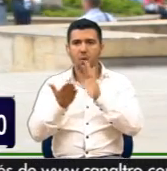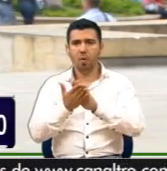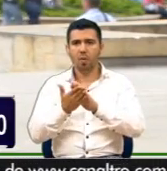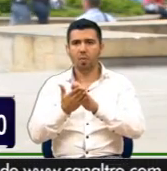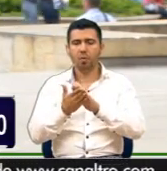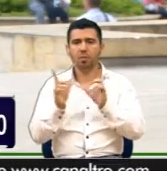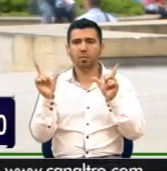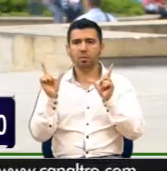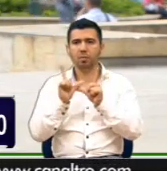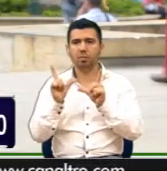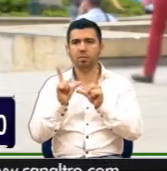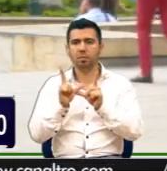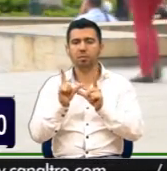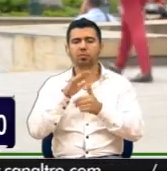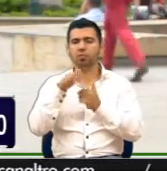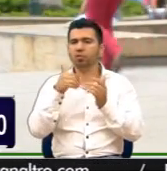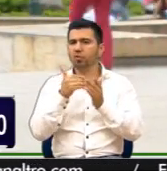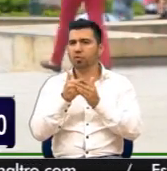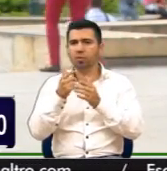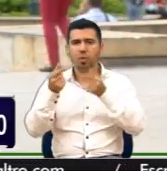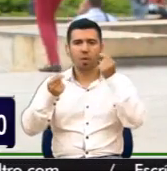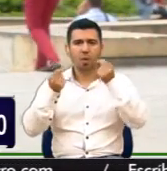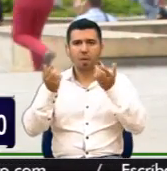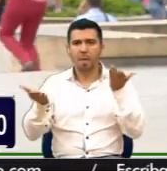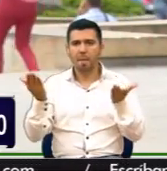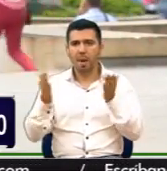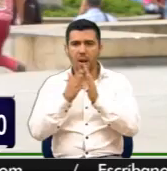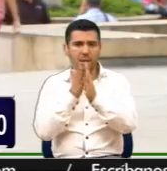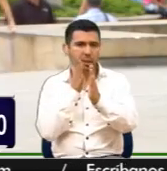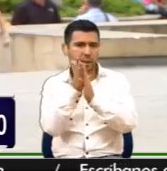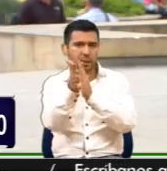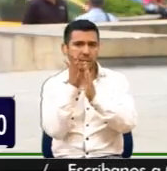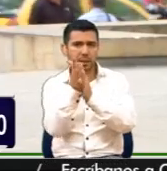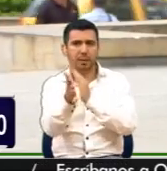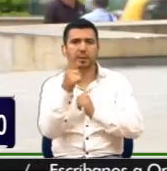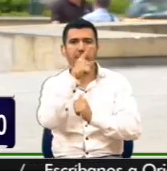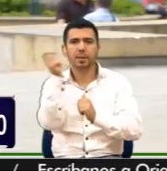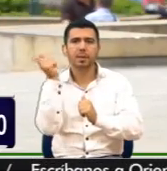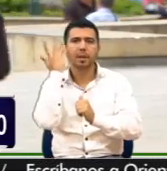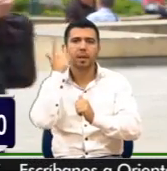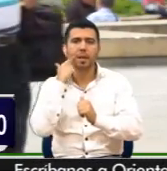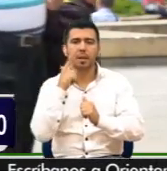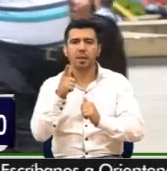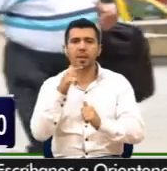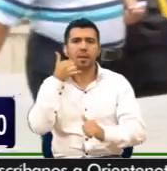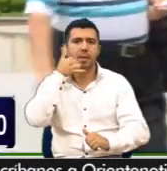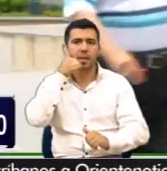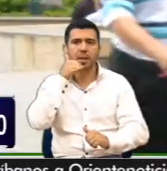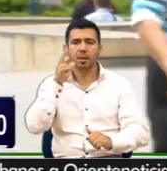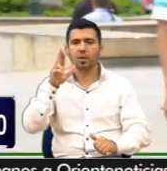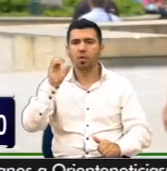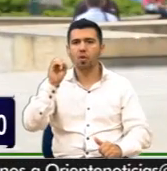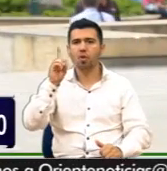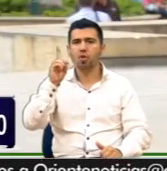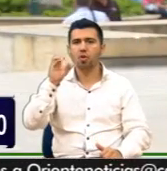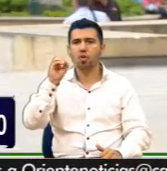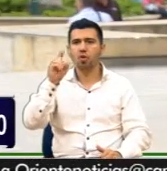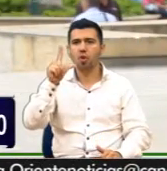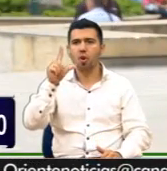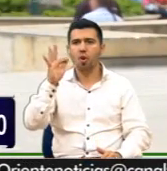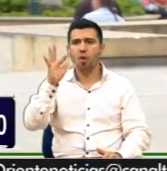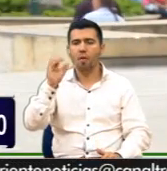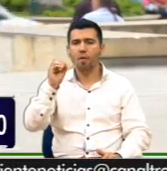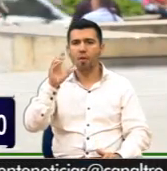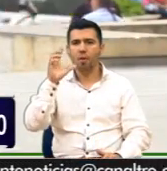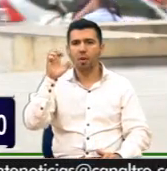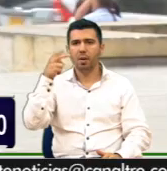medios de comunicación sobre el balance de los 100 días de gobierno del ingeniero Rodolfo Hernández. Este informe resalta